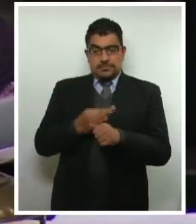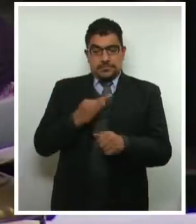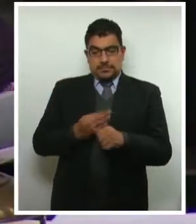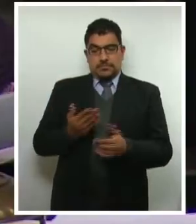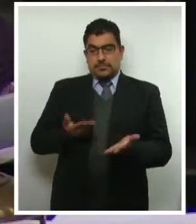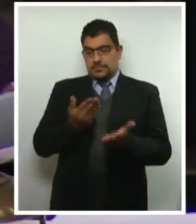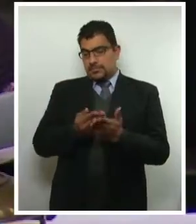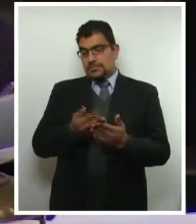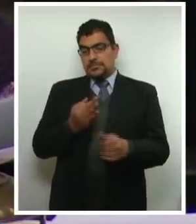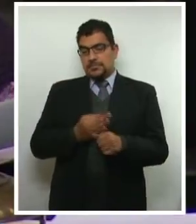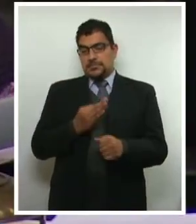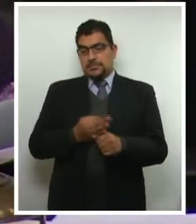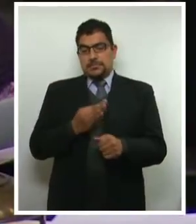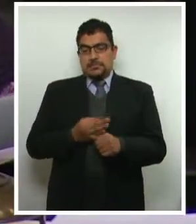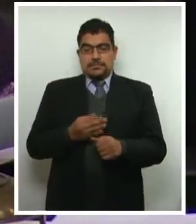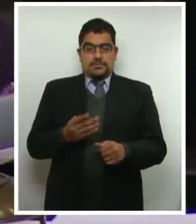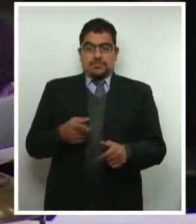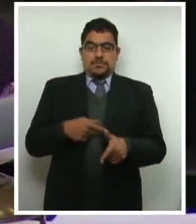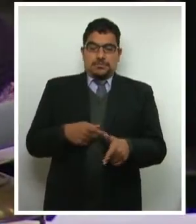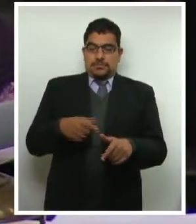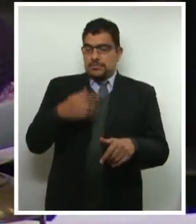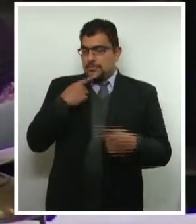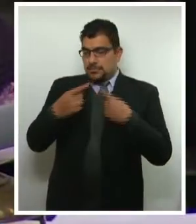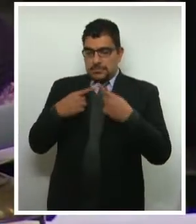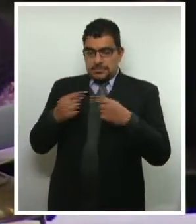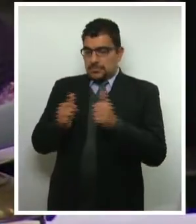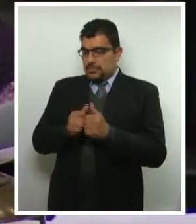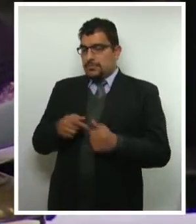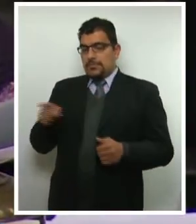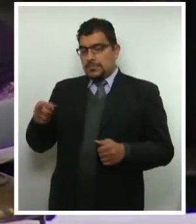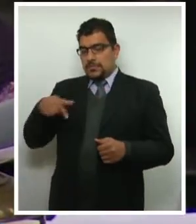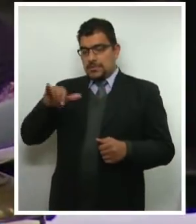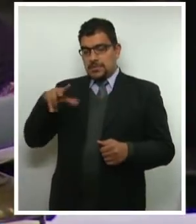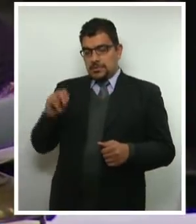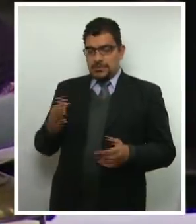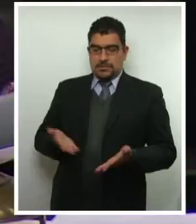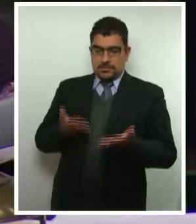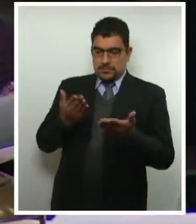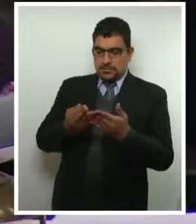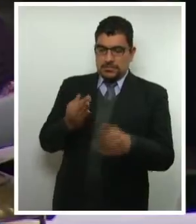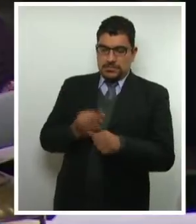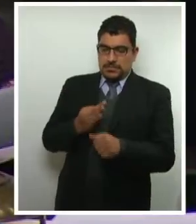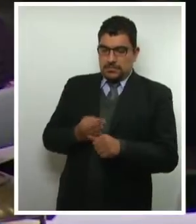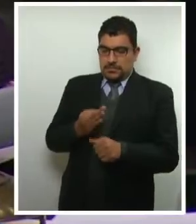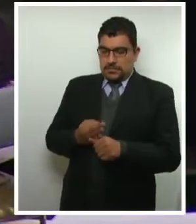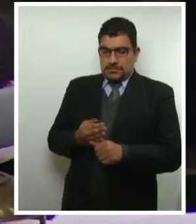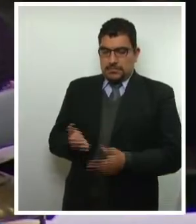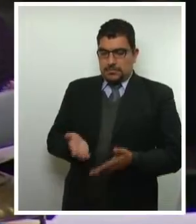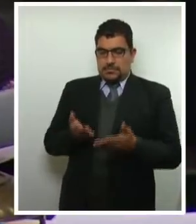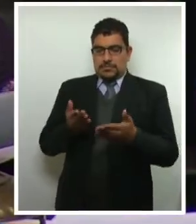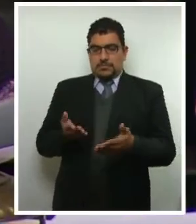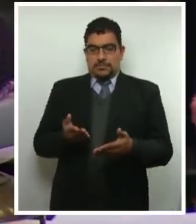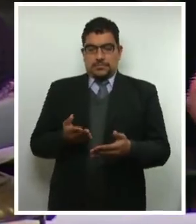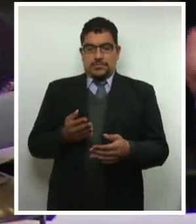la reserva y aclarada con el diputado Quijano, esta reserva del